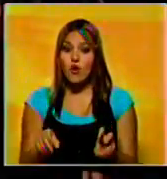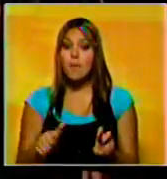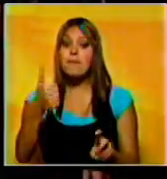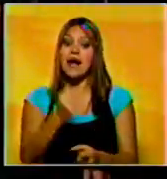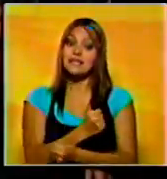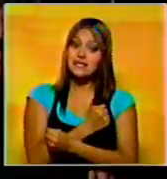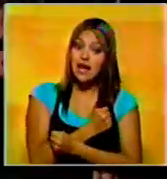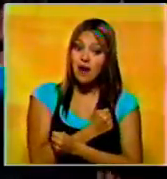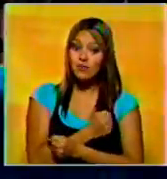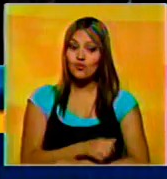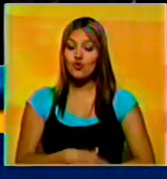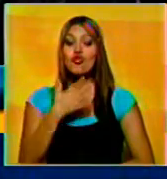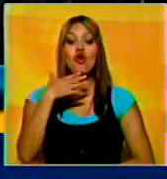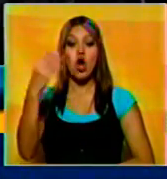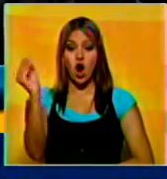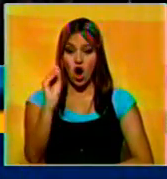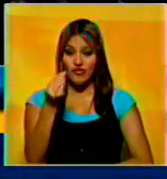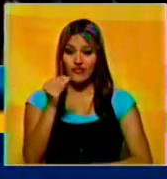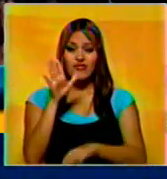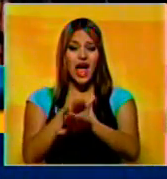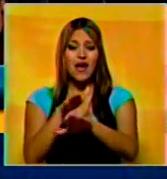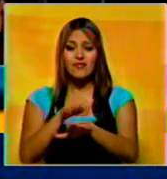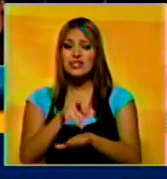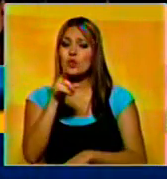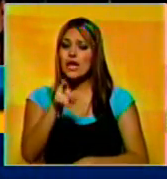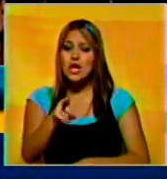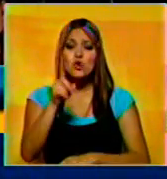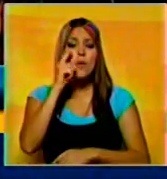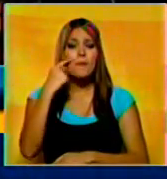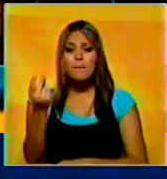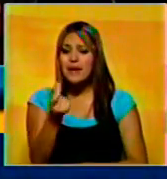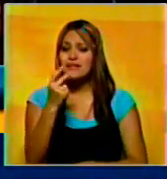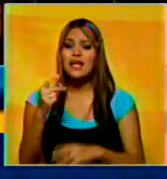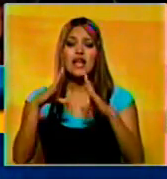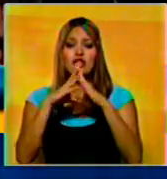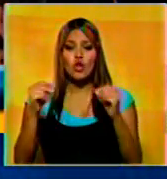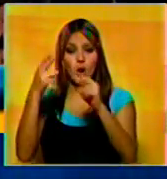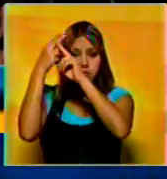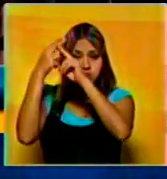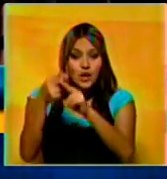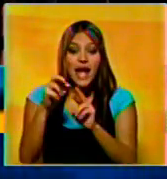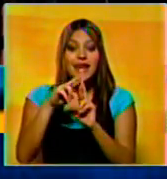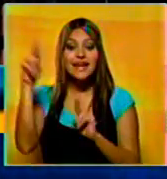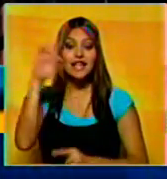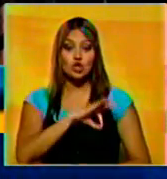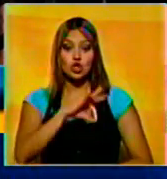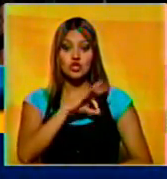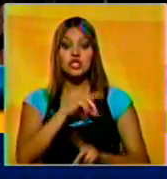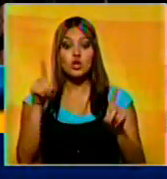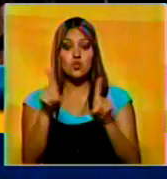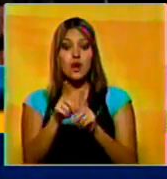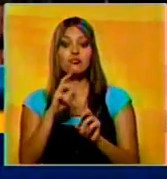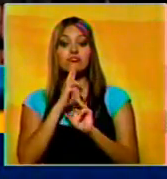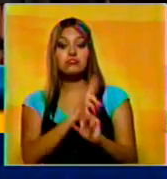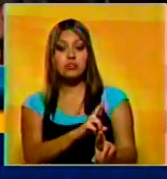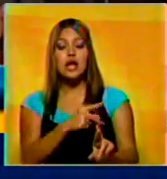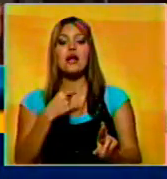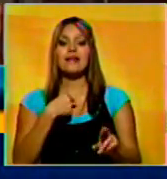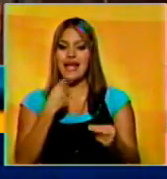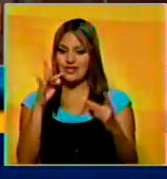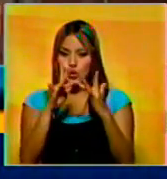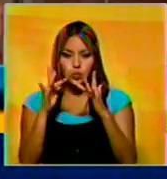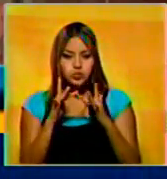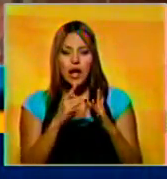Amor. Estos jóvenes artistas confesaron estar muy pendientes de sus fanáticas en las redes sociales y también expresaron que se